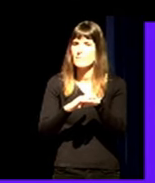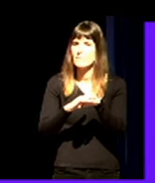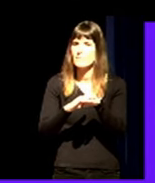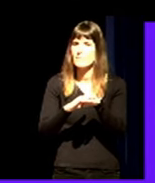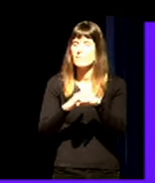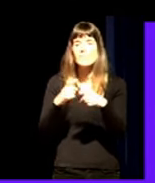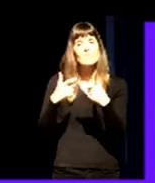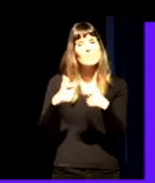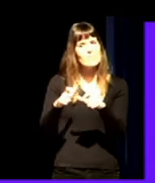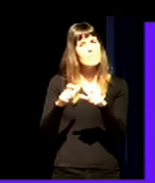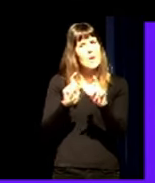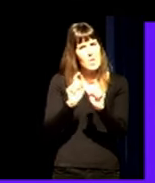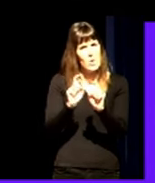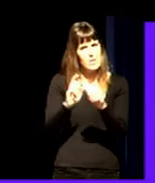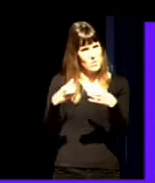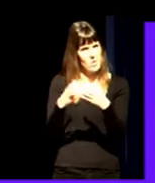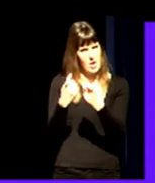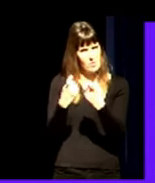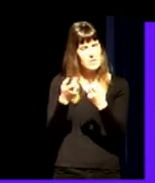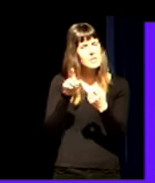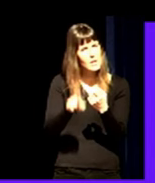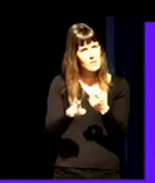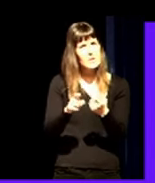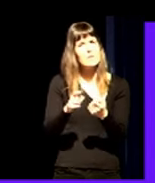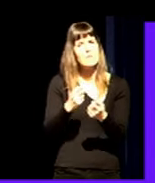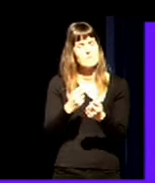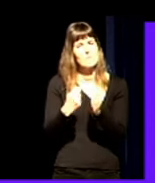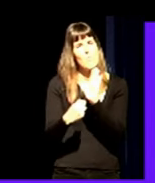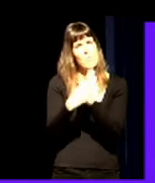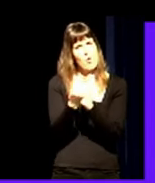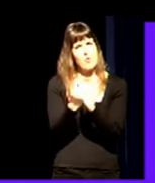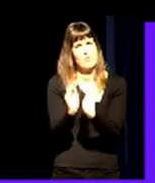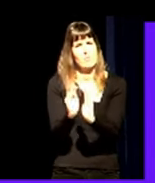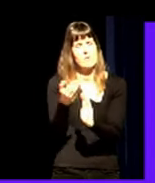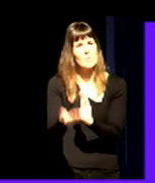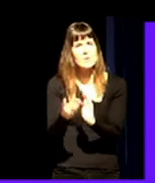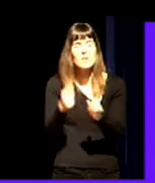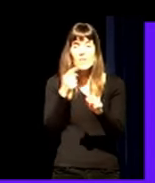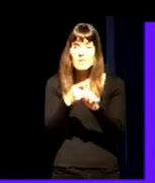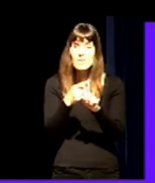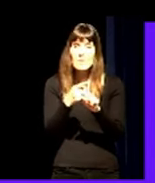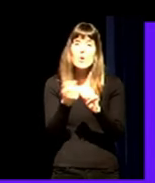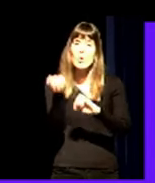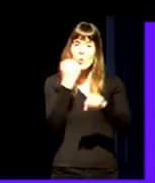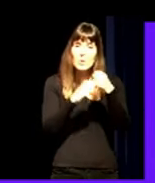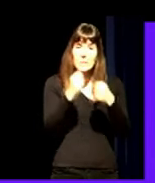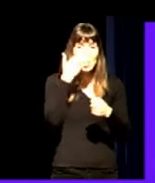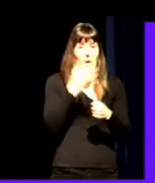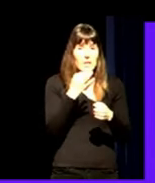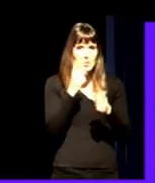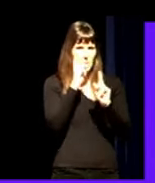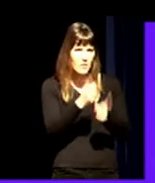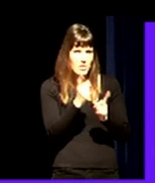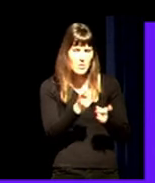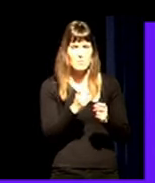como un sector educativo que también tiene mucho que decir a la hora de la prevención de las conductas de riesgo, a la hora